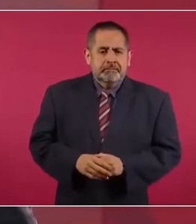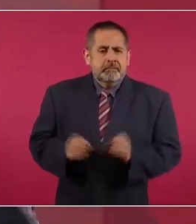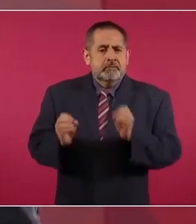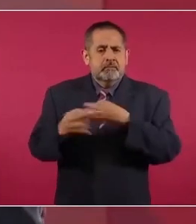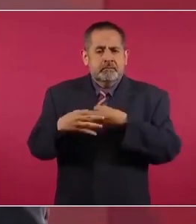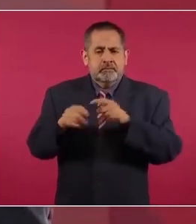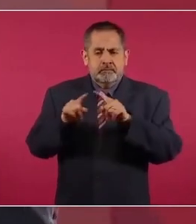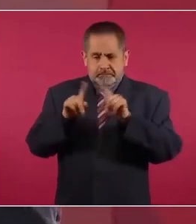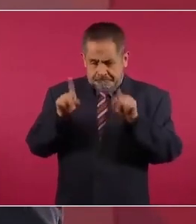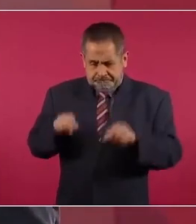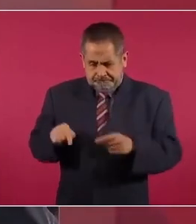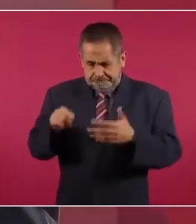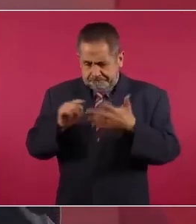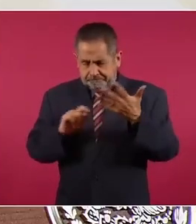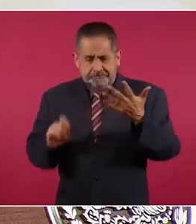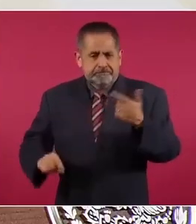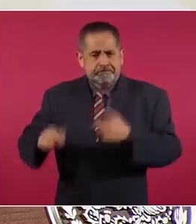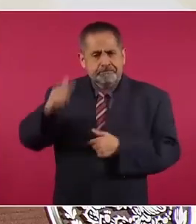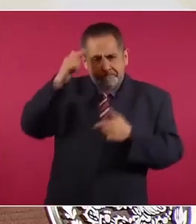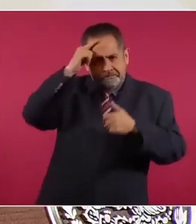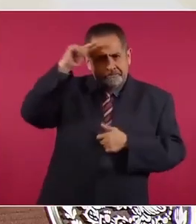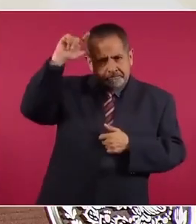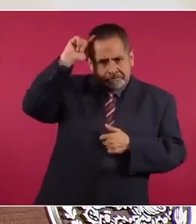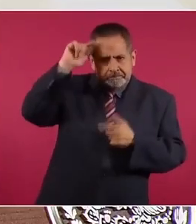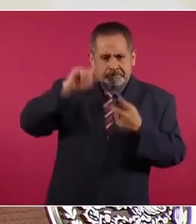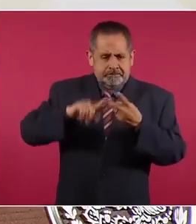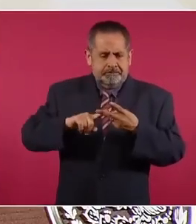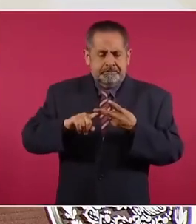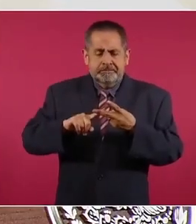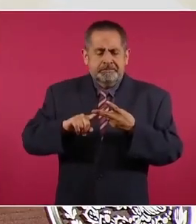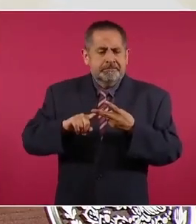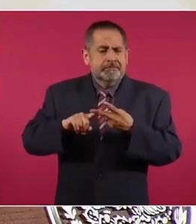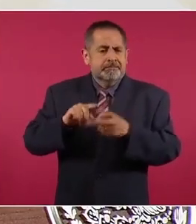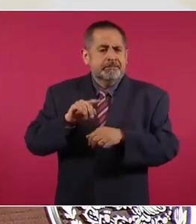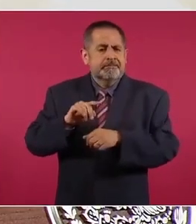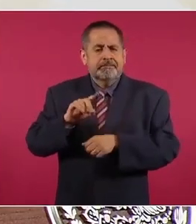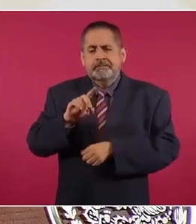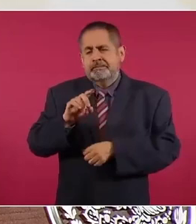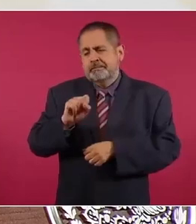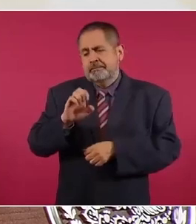Oficios, Marina, Defensa,